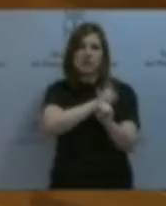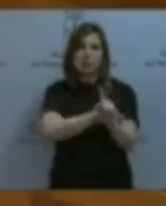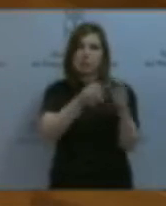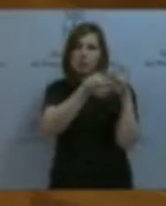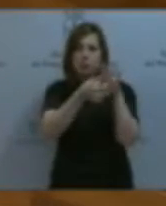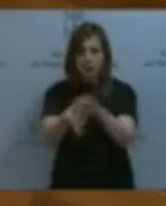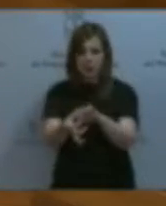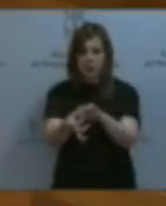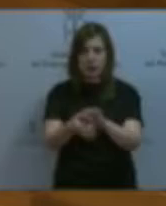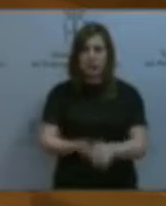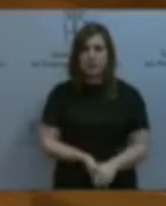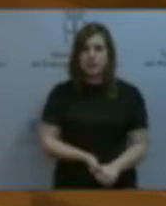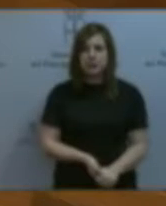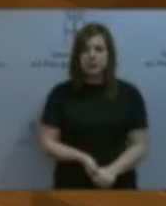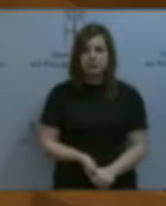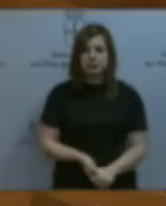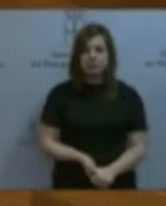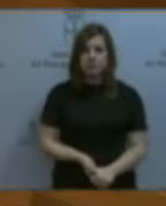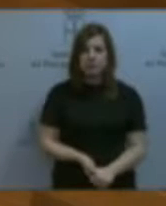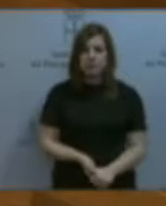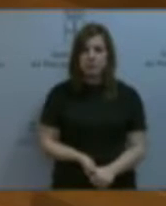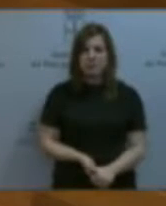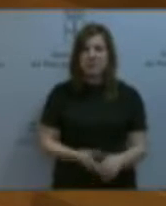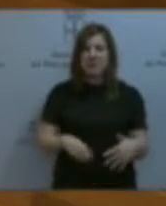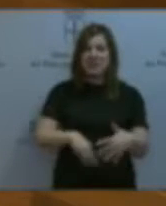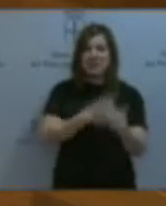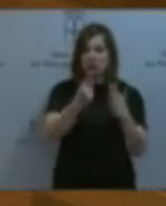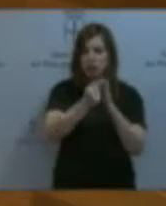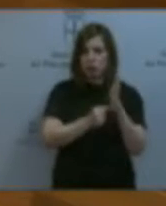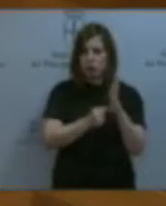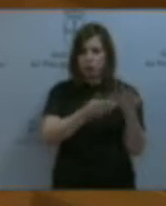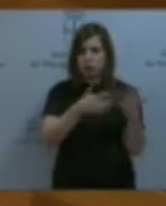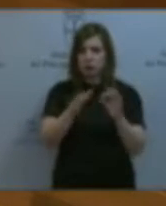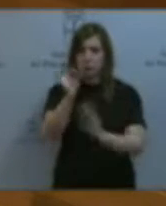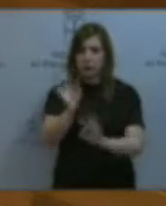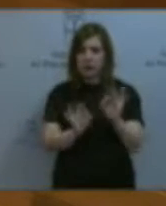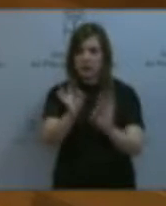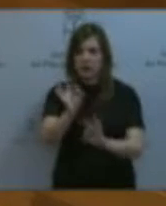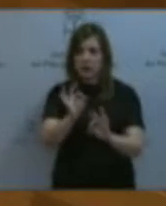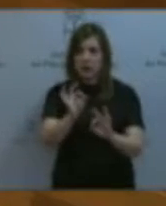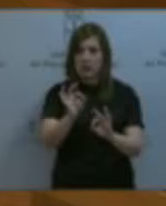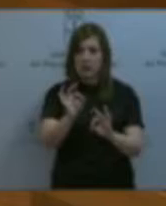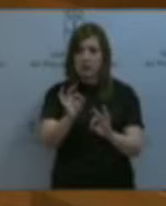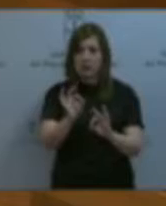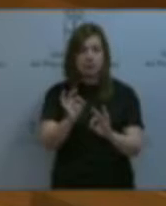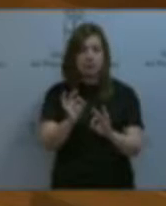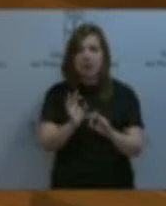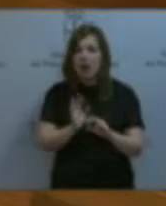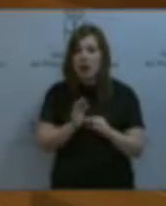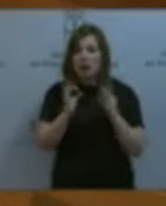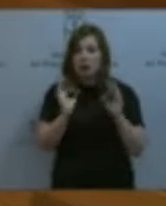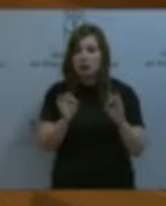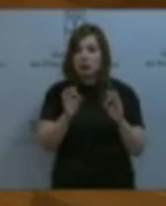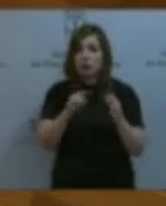práctica deportiva, en torno a 18 puntos porcentuales, lejos del horizonte señalado por el